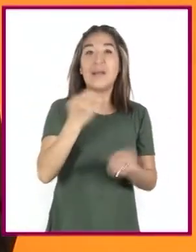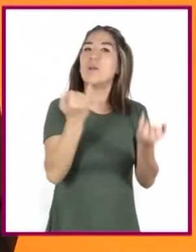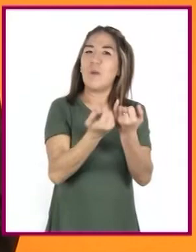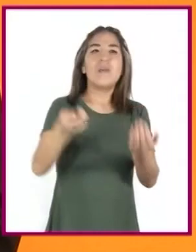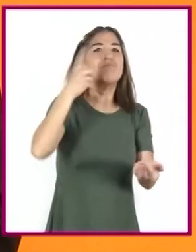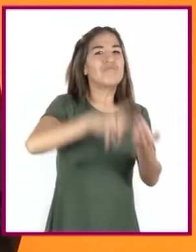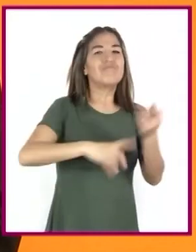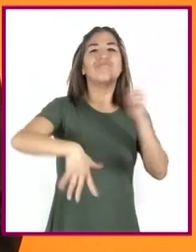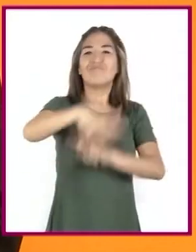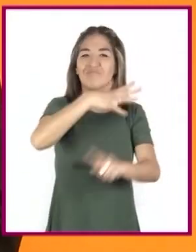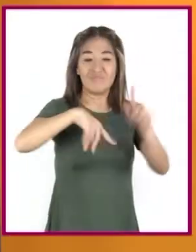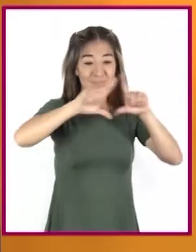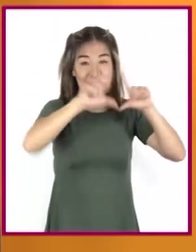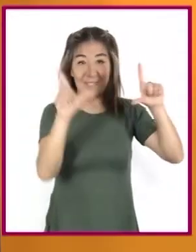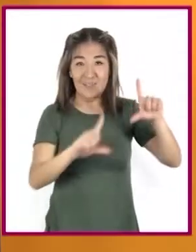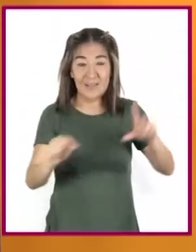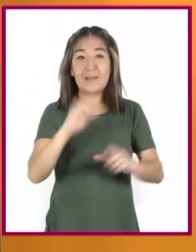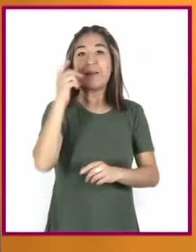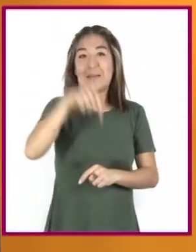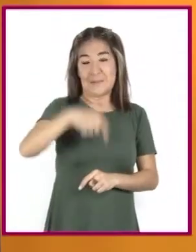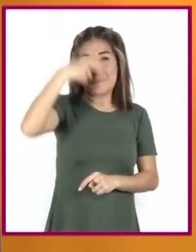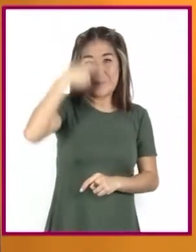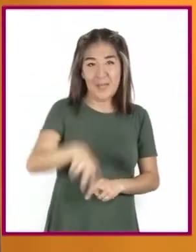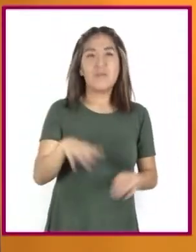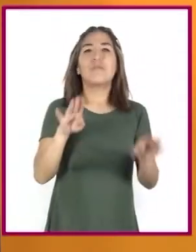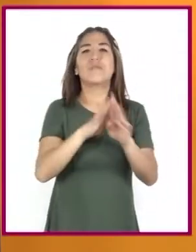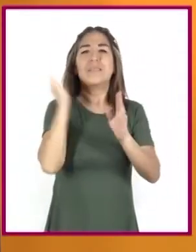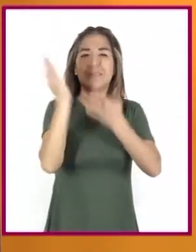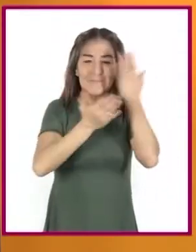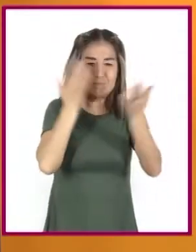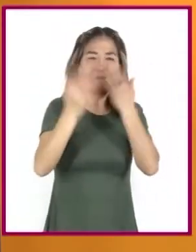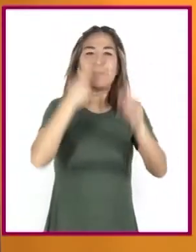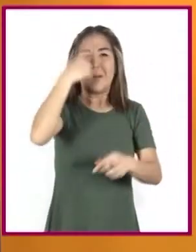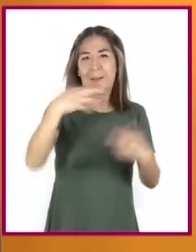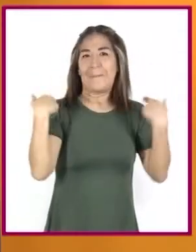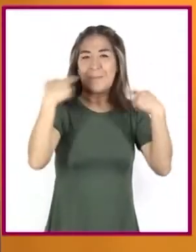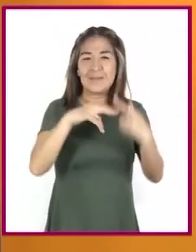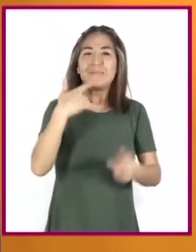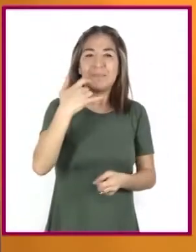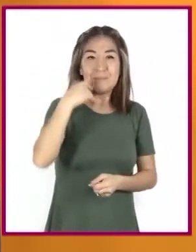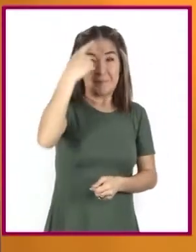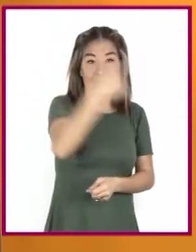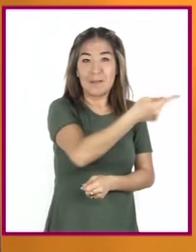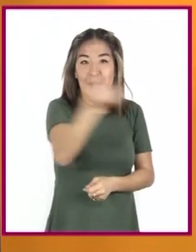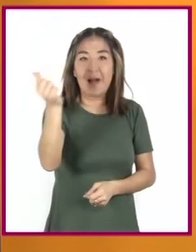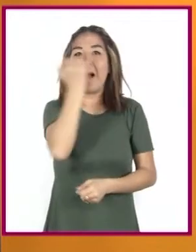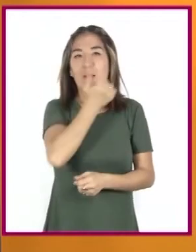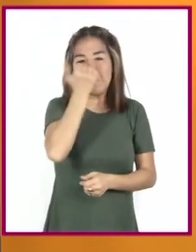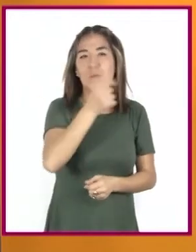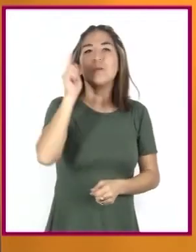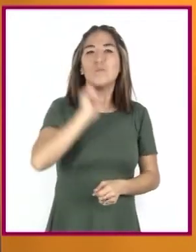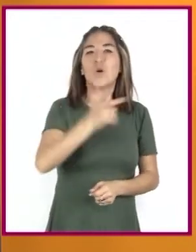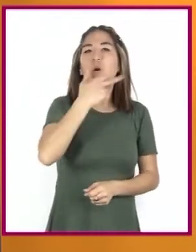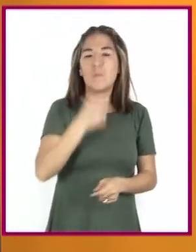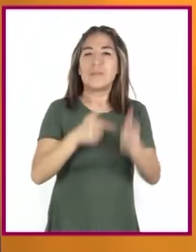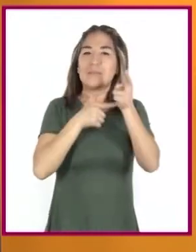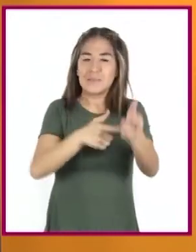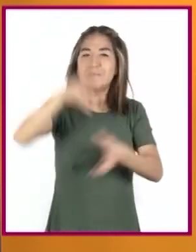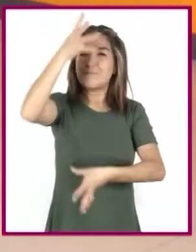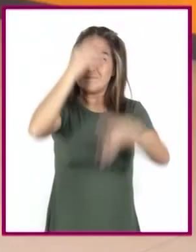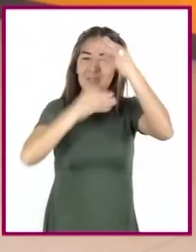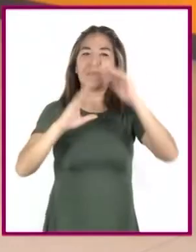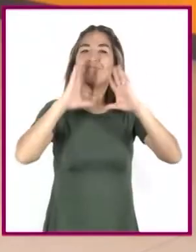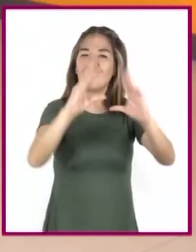México siguen haciendo una labor extraordinaria para que nuestras alumnas y alumnos sigan apoderándose de los